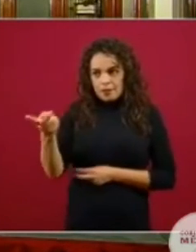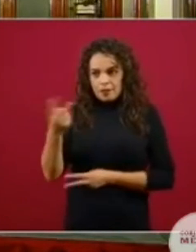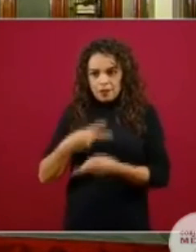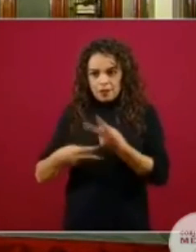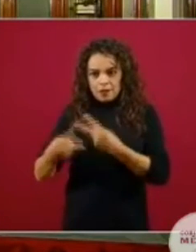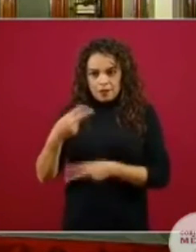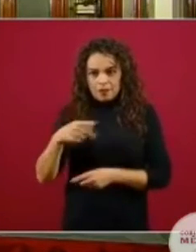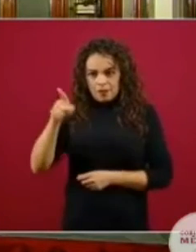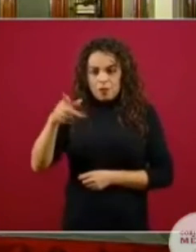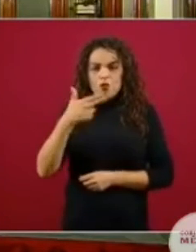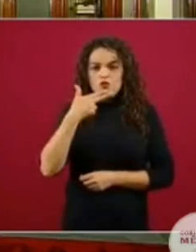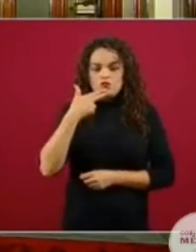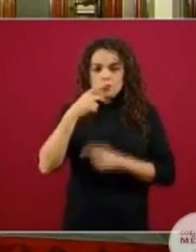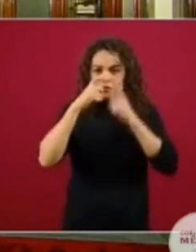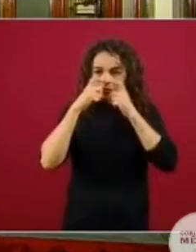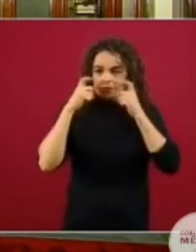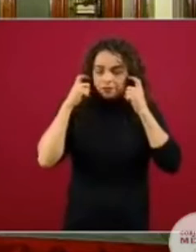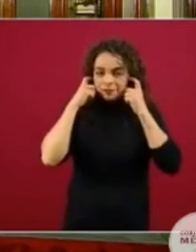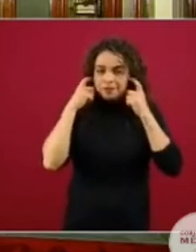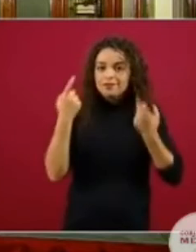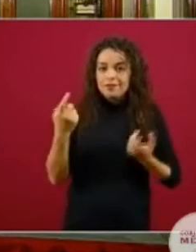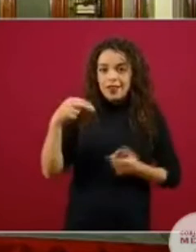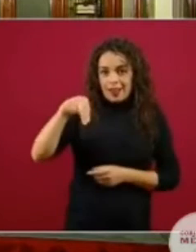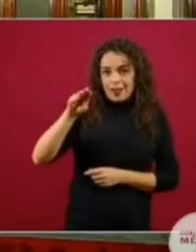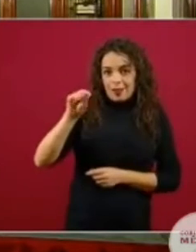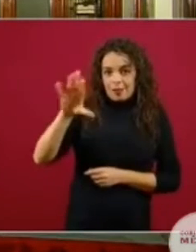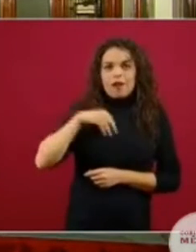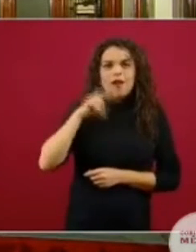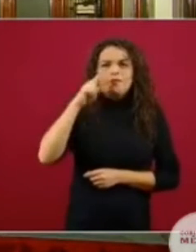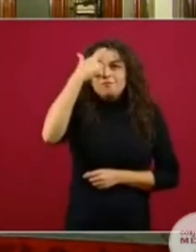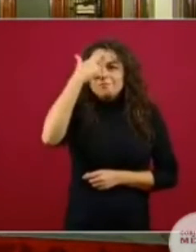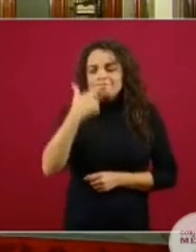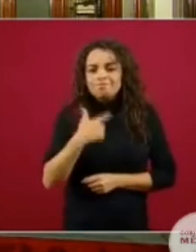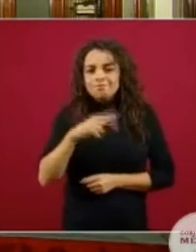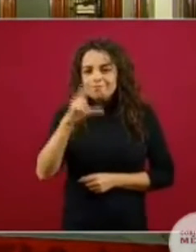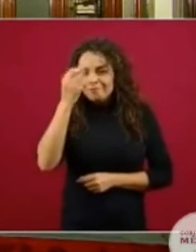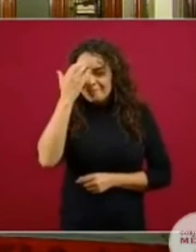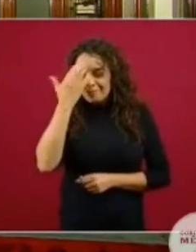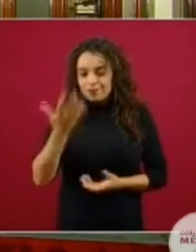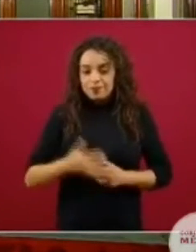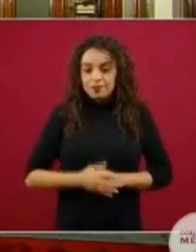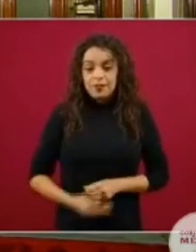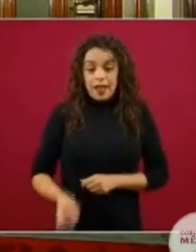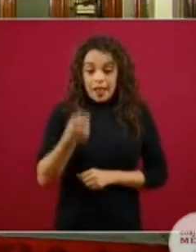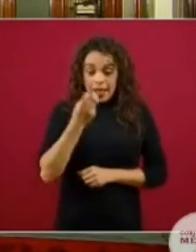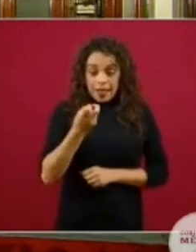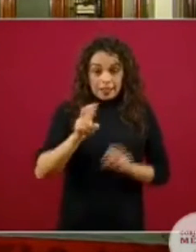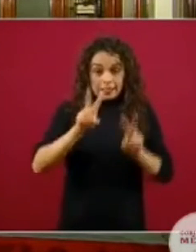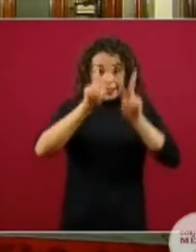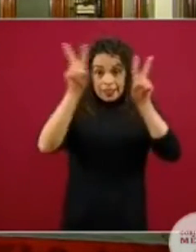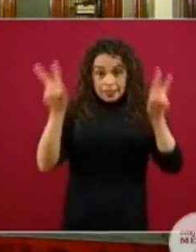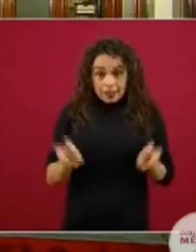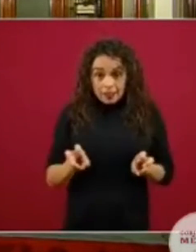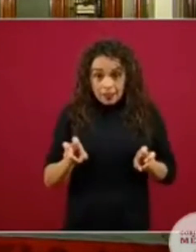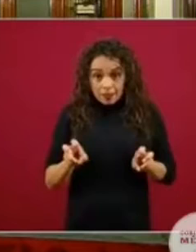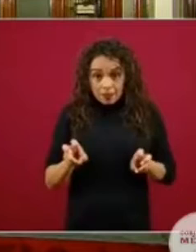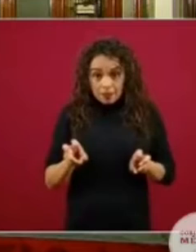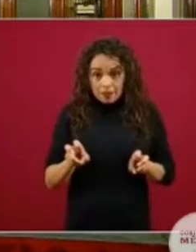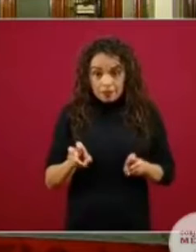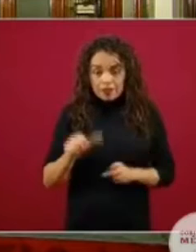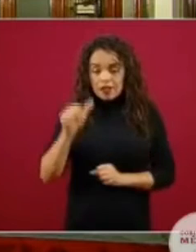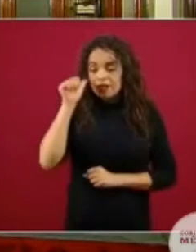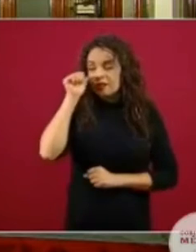reconocían estos temas casi todas las tardes los tratamos